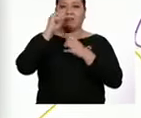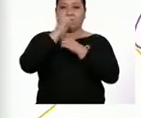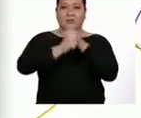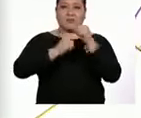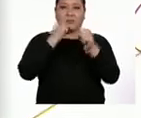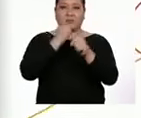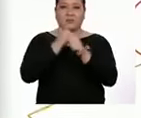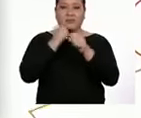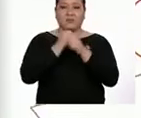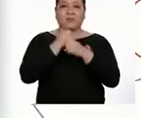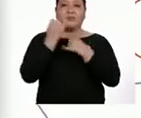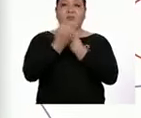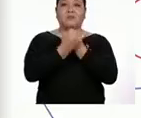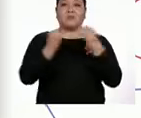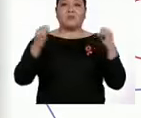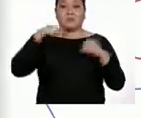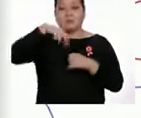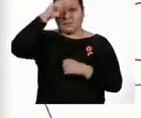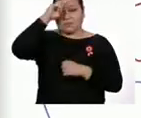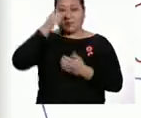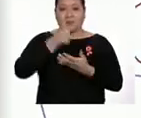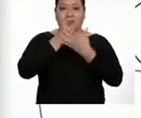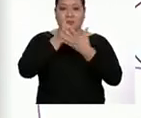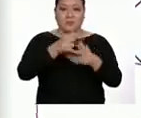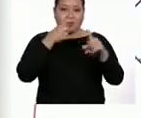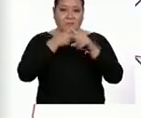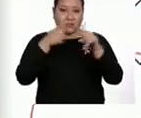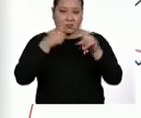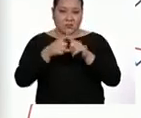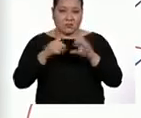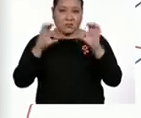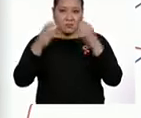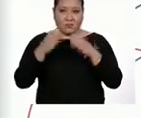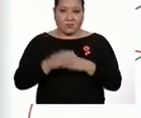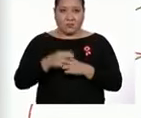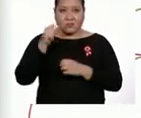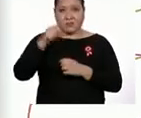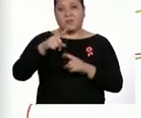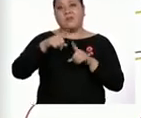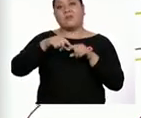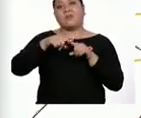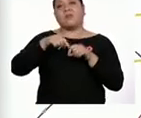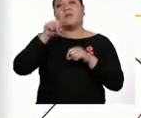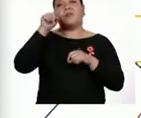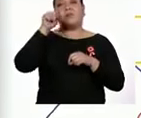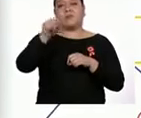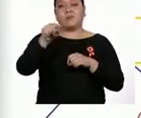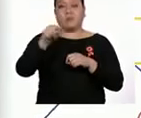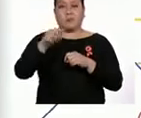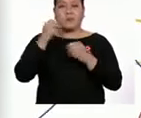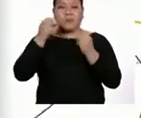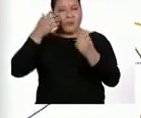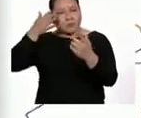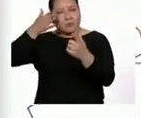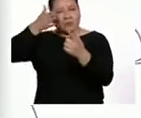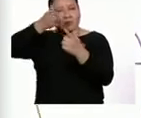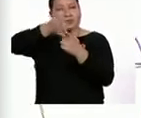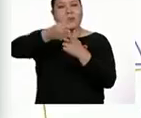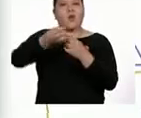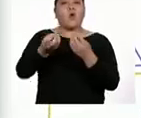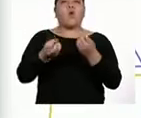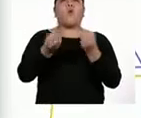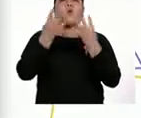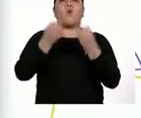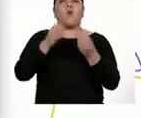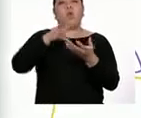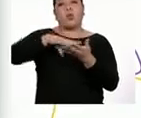te servirán en las diferentes materias que estudies. El alcance que ellos tengan dependerá únicamente de ti y de cuánto